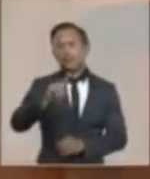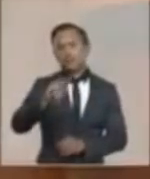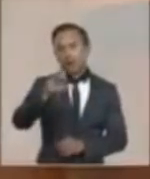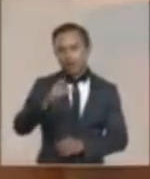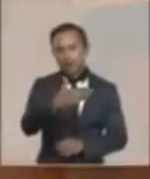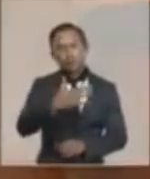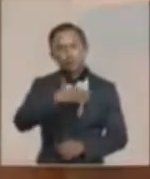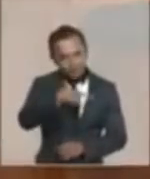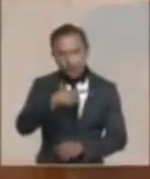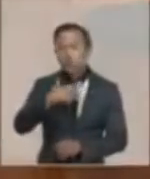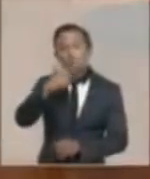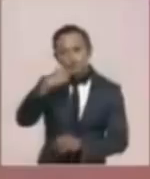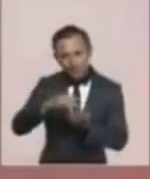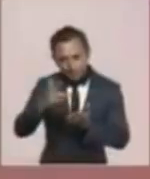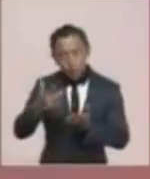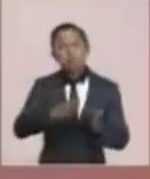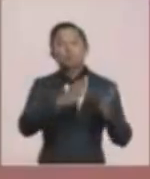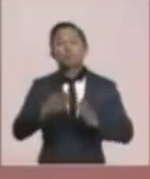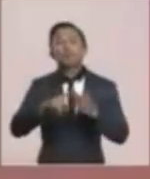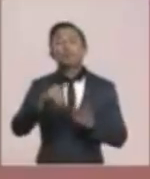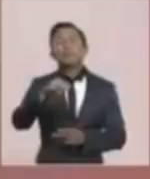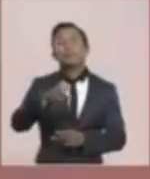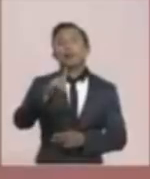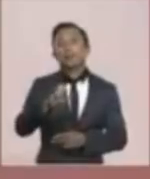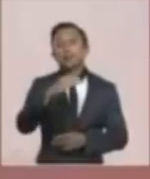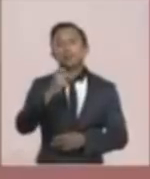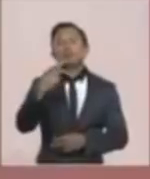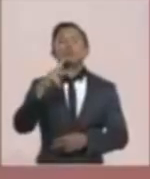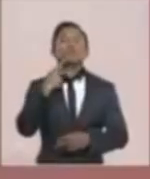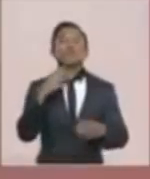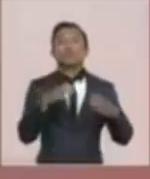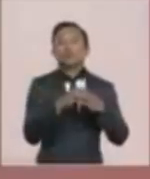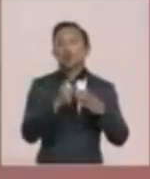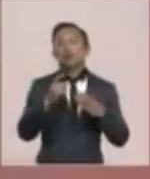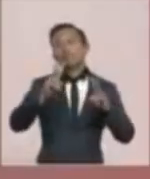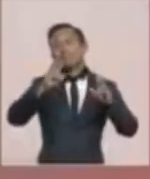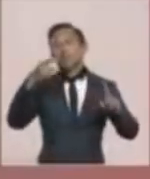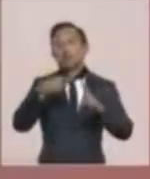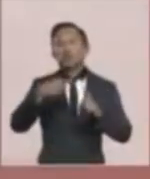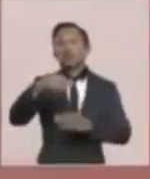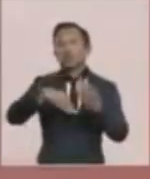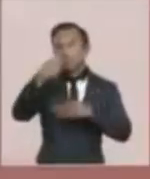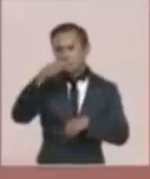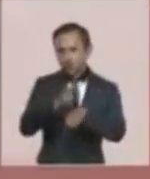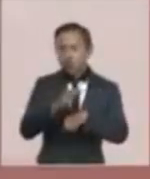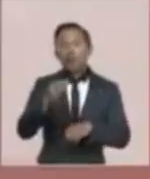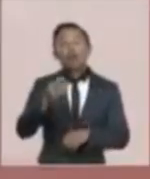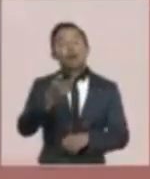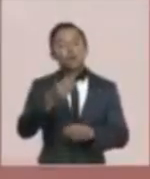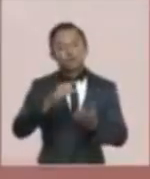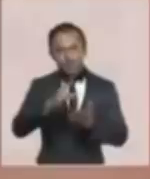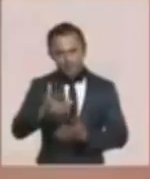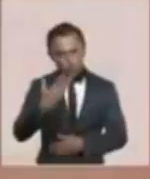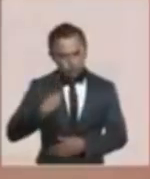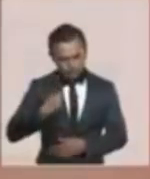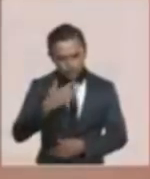Buenas noches, muchas gracias. José Antonio Meade, candidato de la coalición Todos por México, candidato. Denise, buenas noches. Sergio Azucena, buenas noches. Buenas noches.